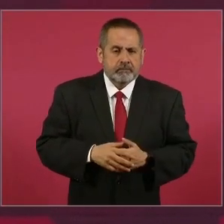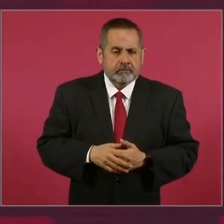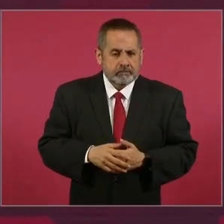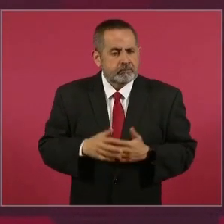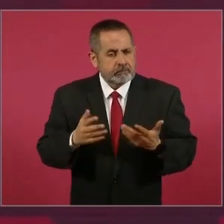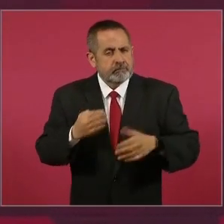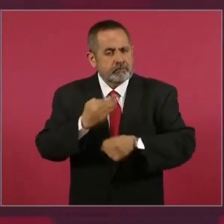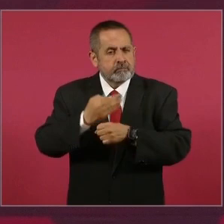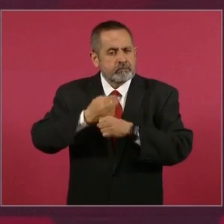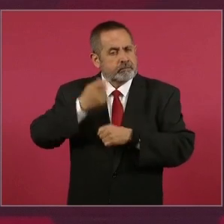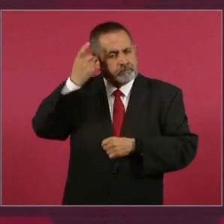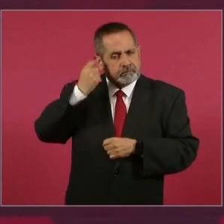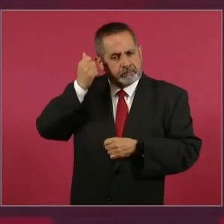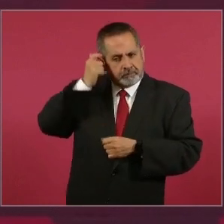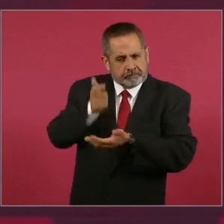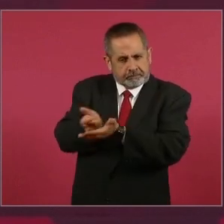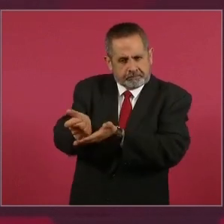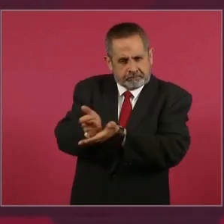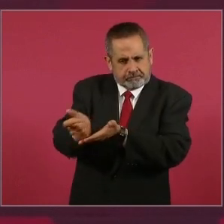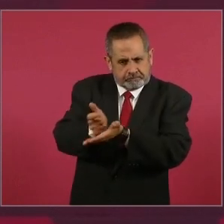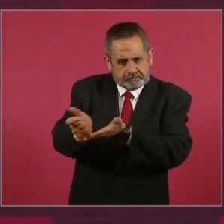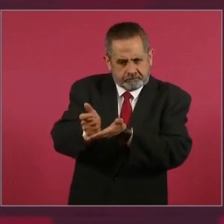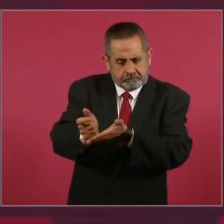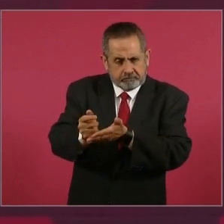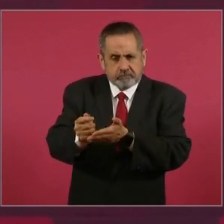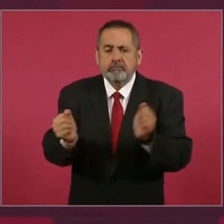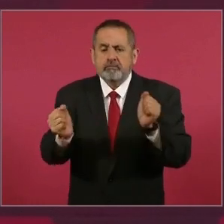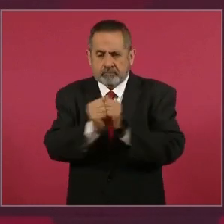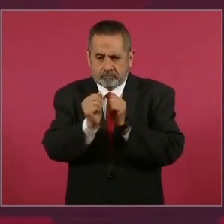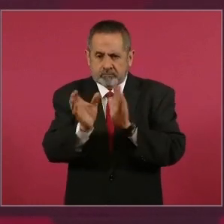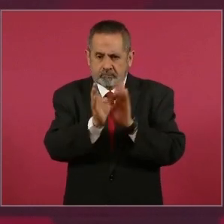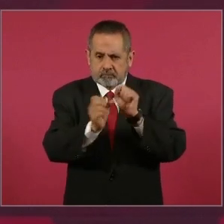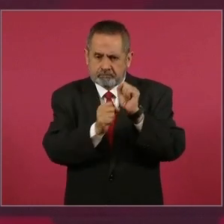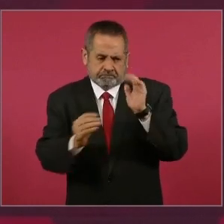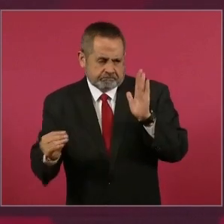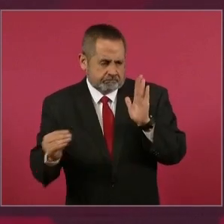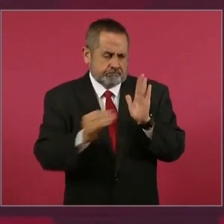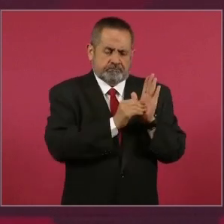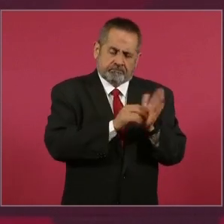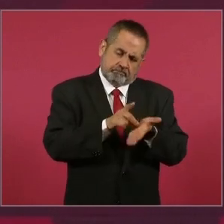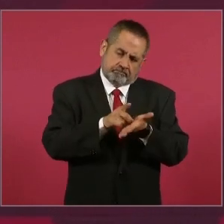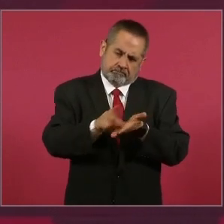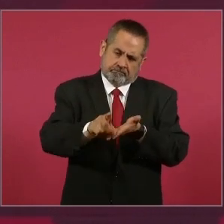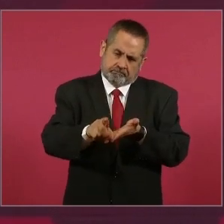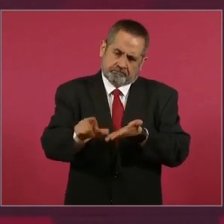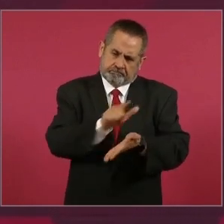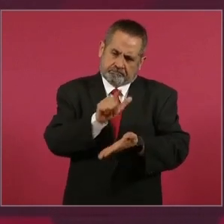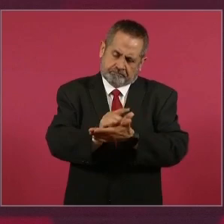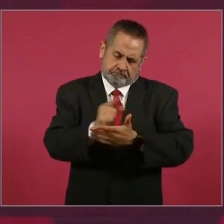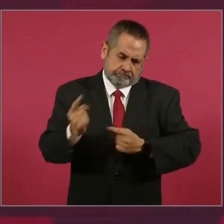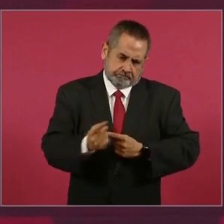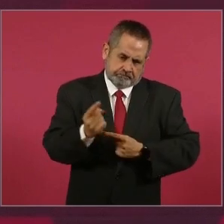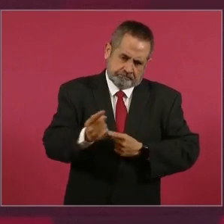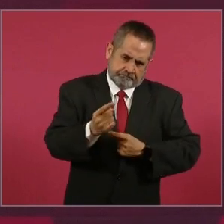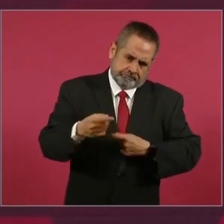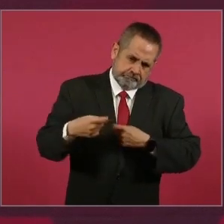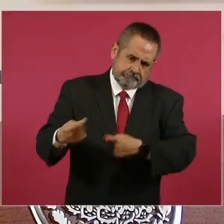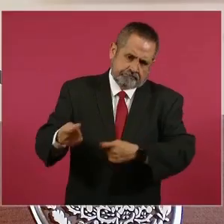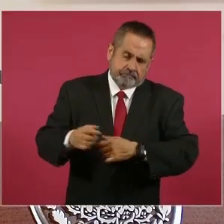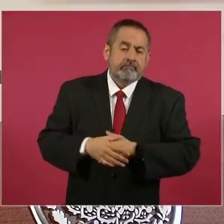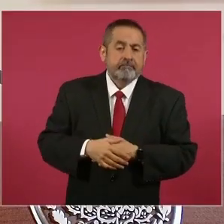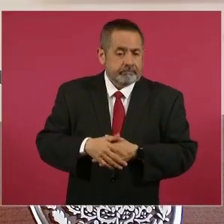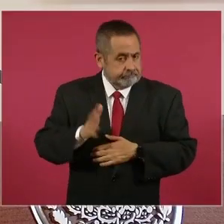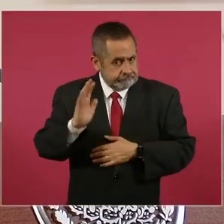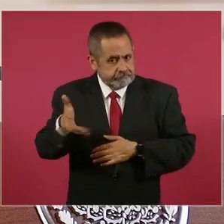estamos entregando se convierte en un derecho ya se está haciendo Ya